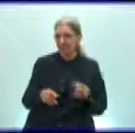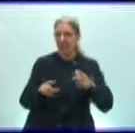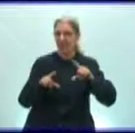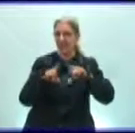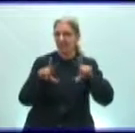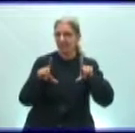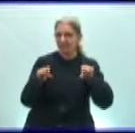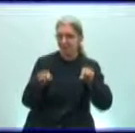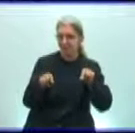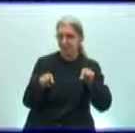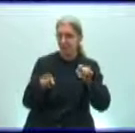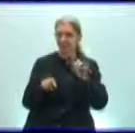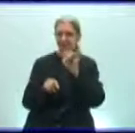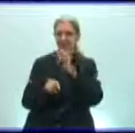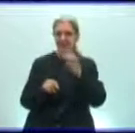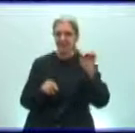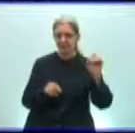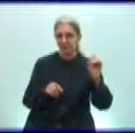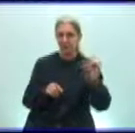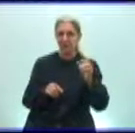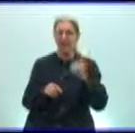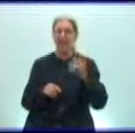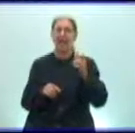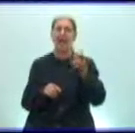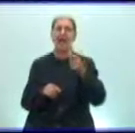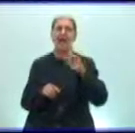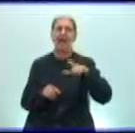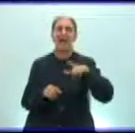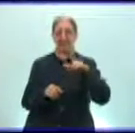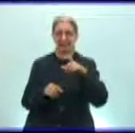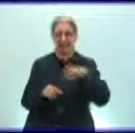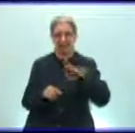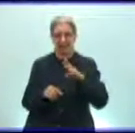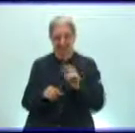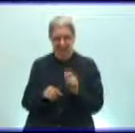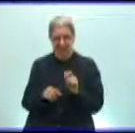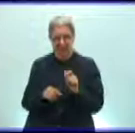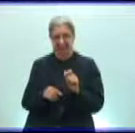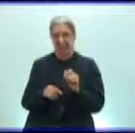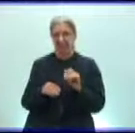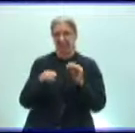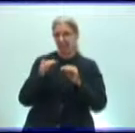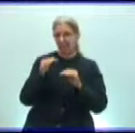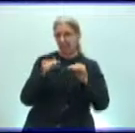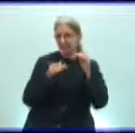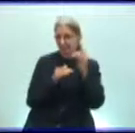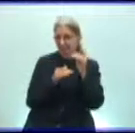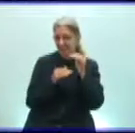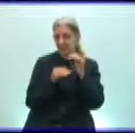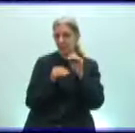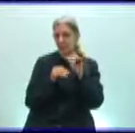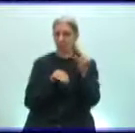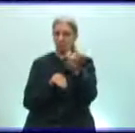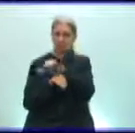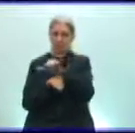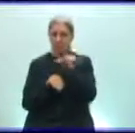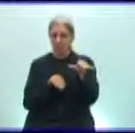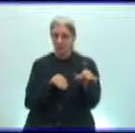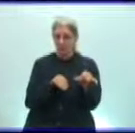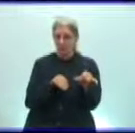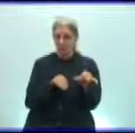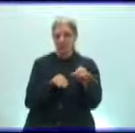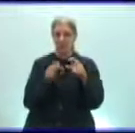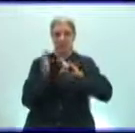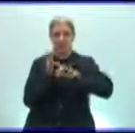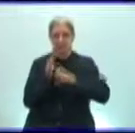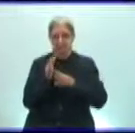definición de las fracciones algebraicas y determinar el mínimo común múltiplo de expresiones algebraicas. Fíjense que fueron